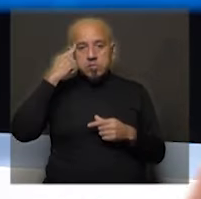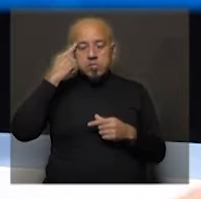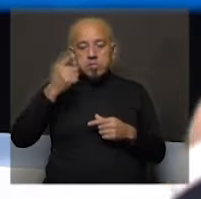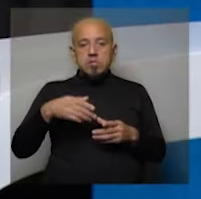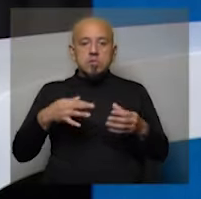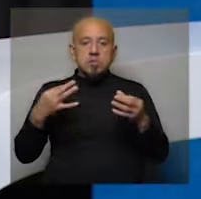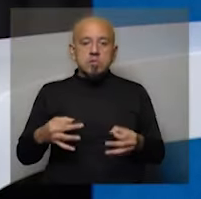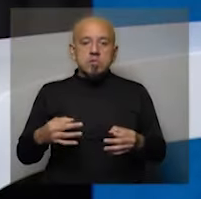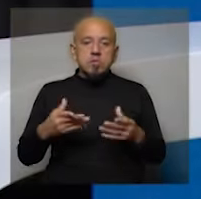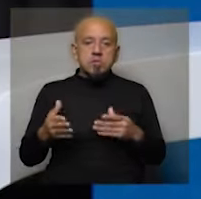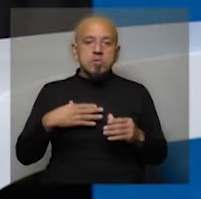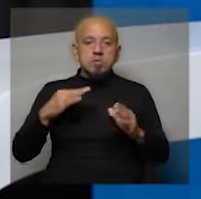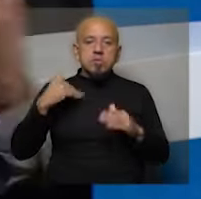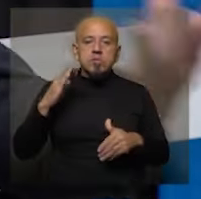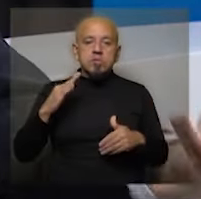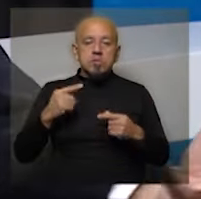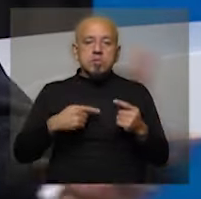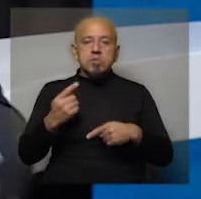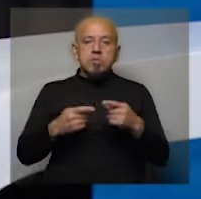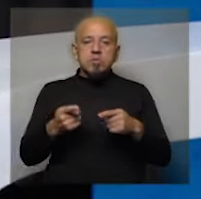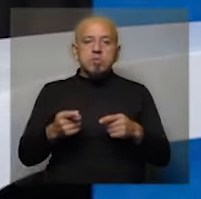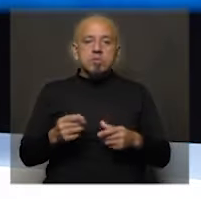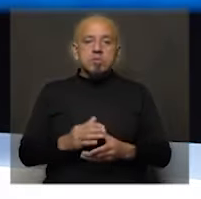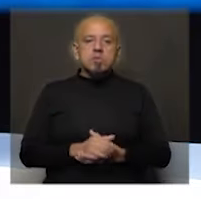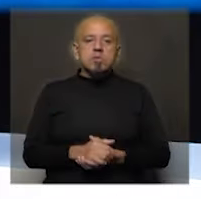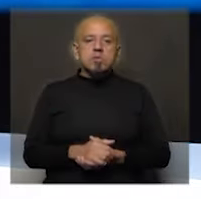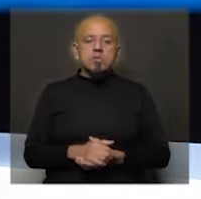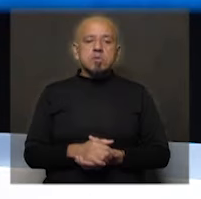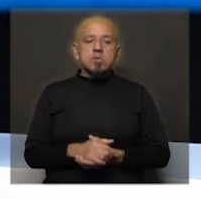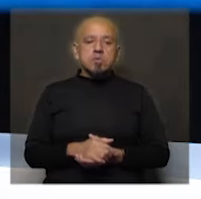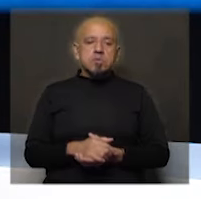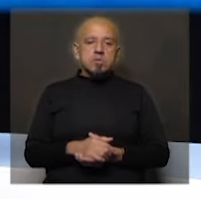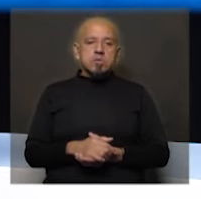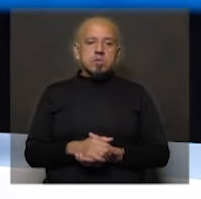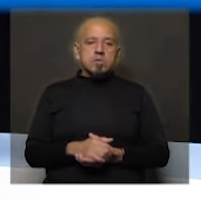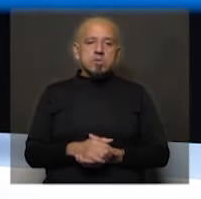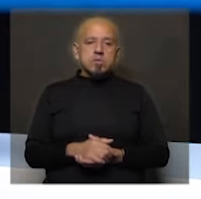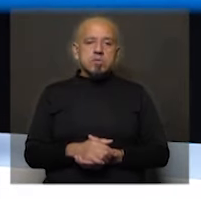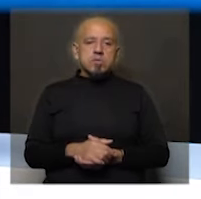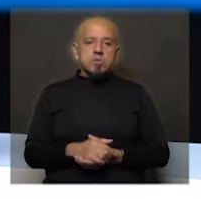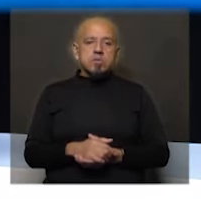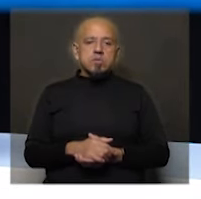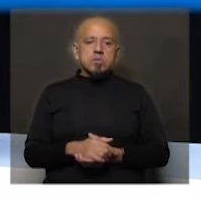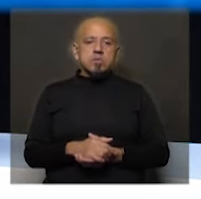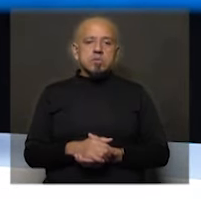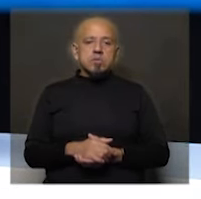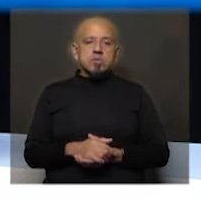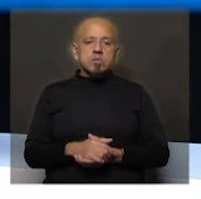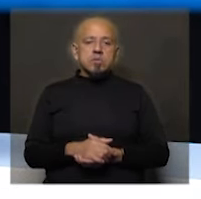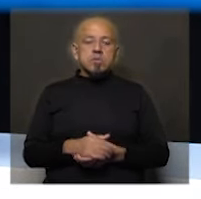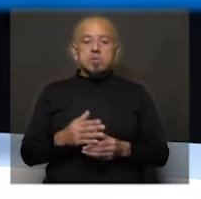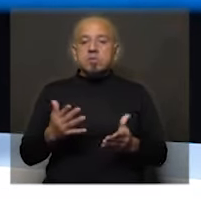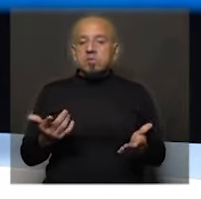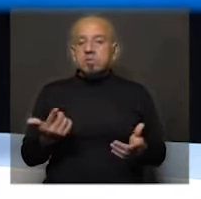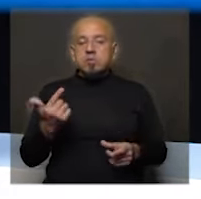bien y que después cuando sean grandes también sigan repitiendo ese tipo de mecanis bueno si vamos a la evidencia lo que nos muestra es que aquellas personas